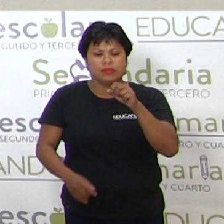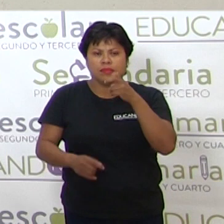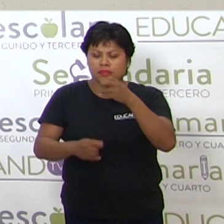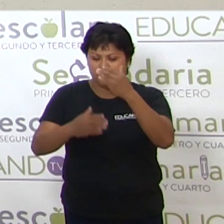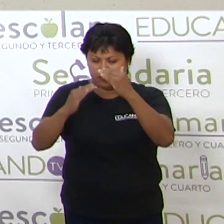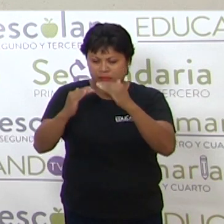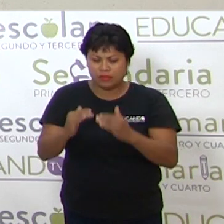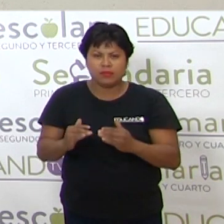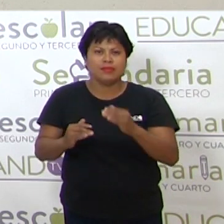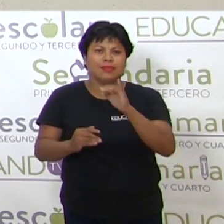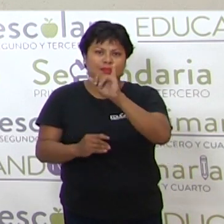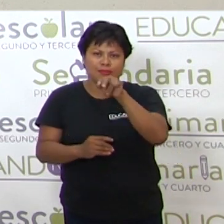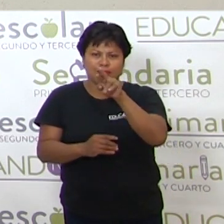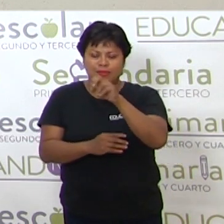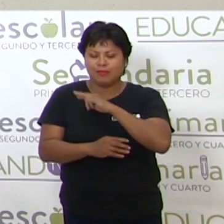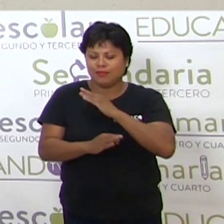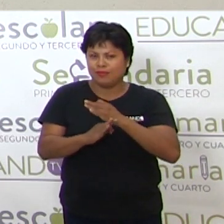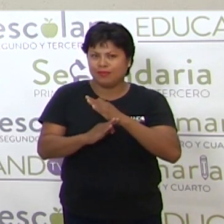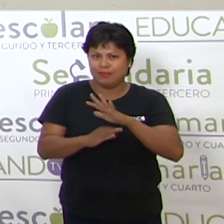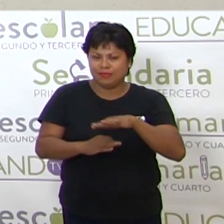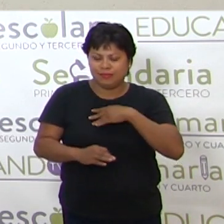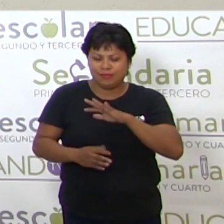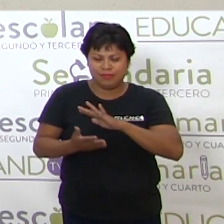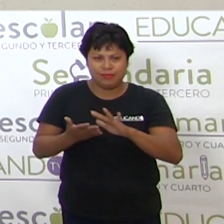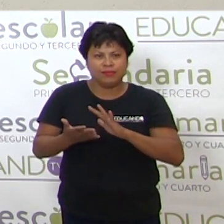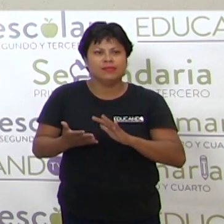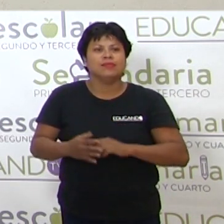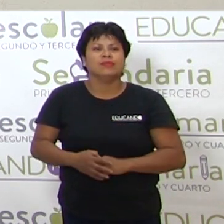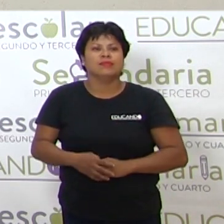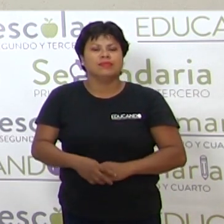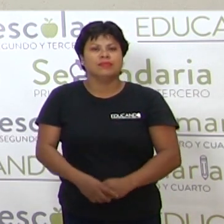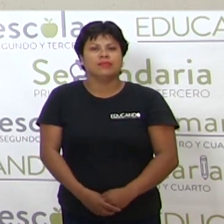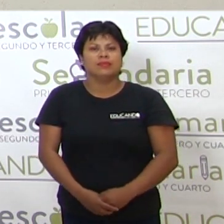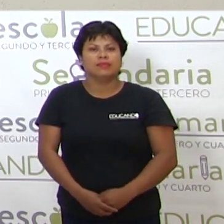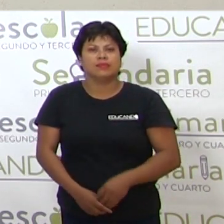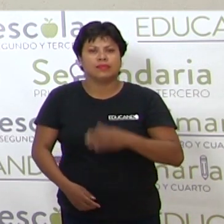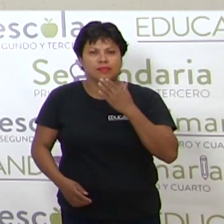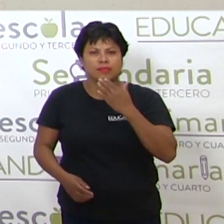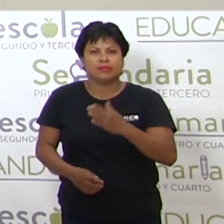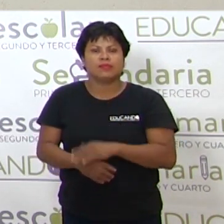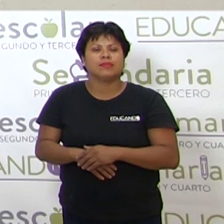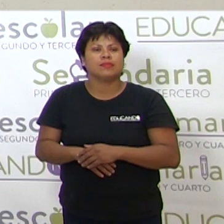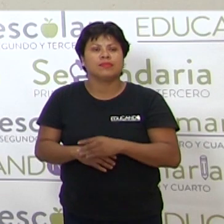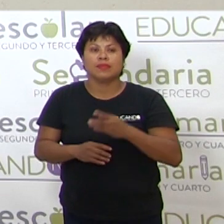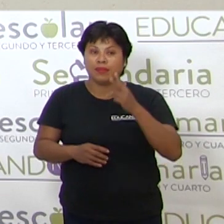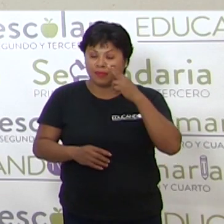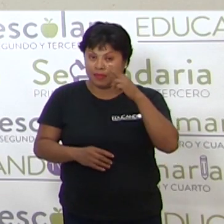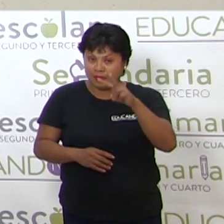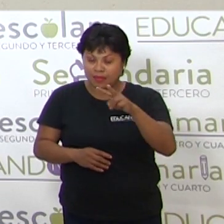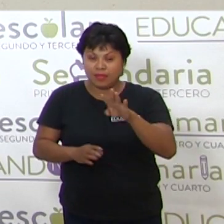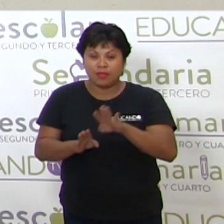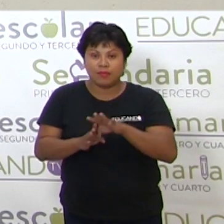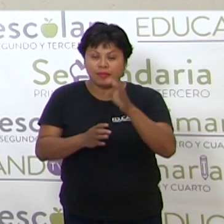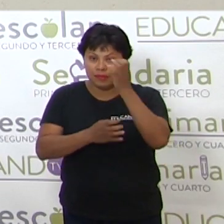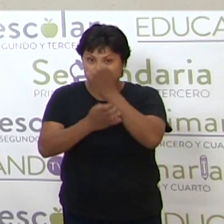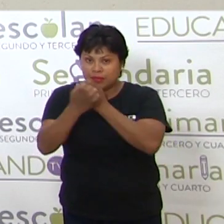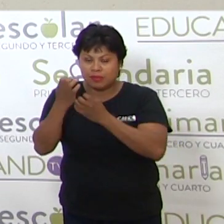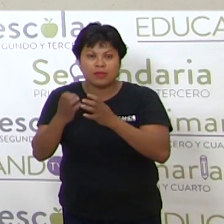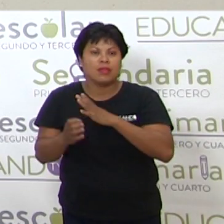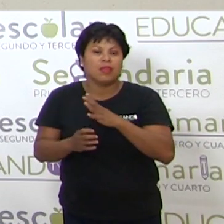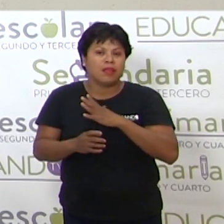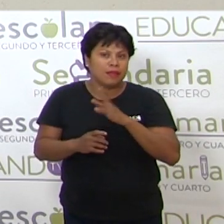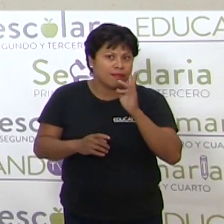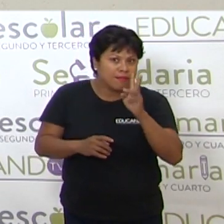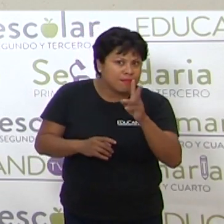de julio que acabamos de leer bien vayan tratando de observar hay alguna